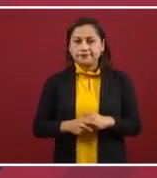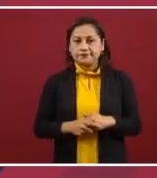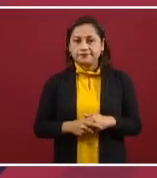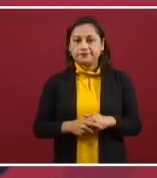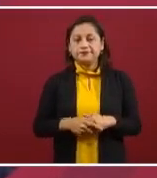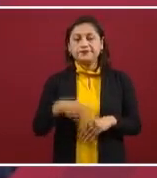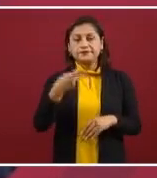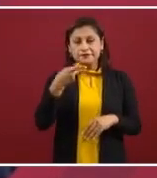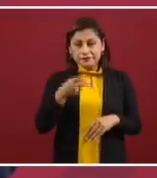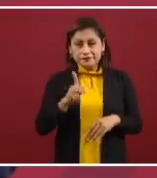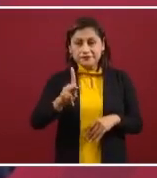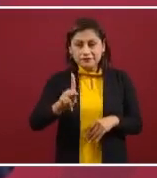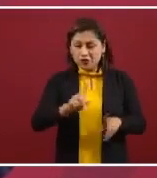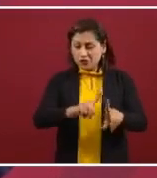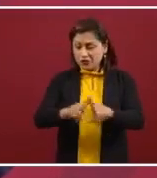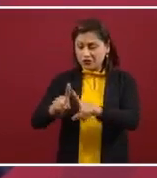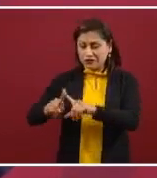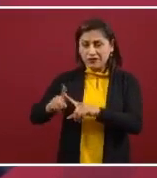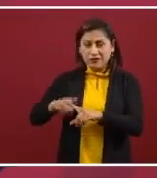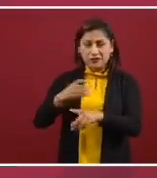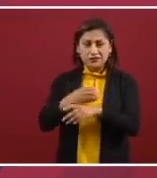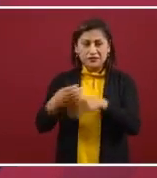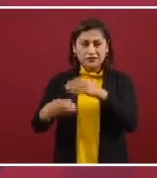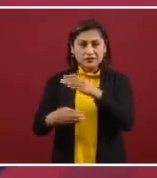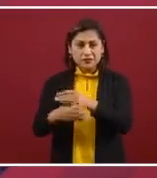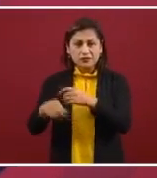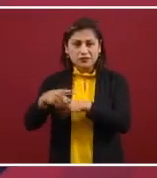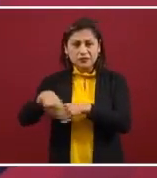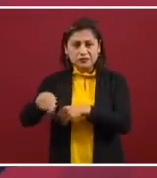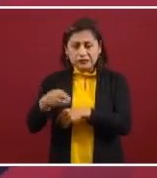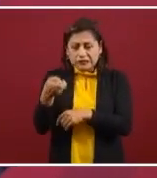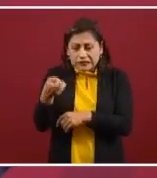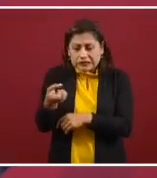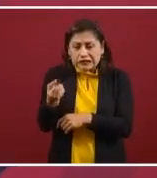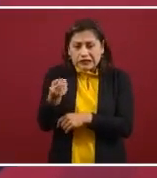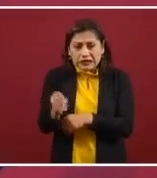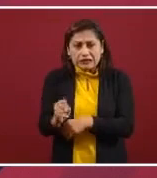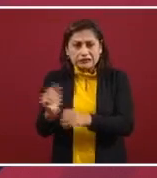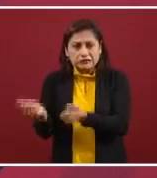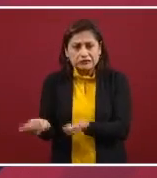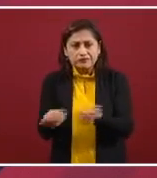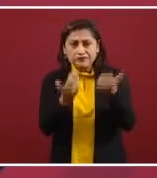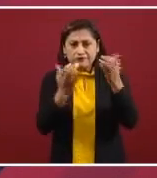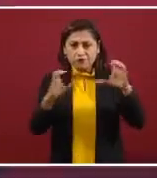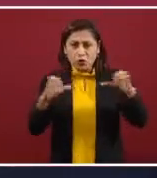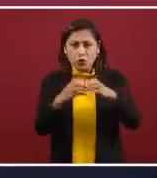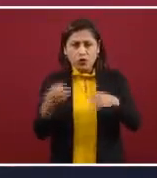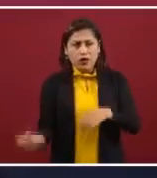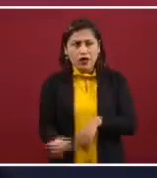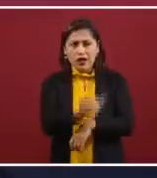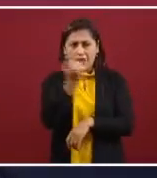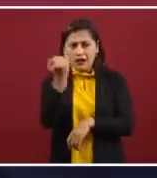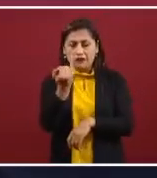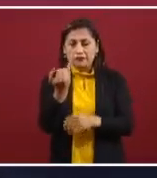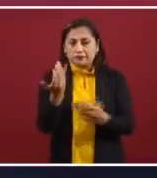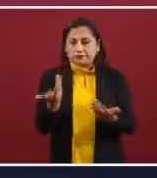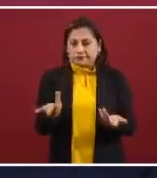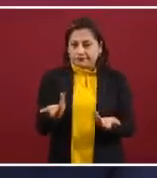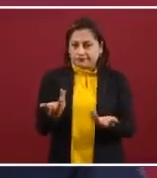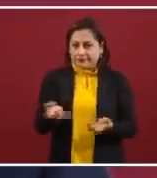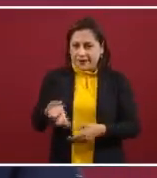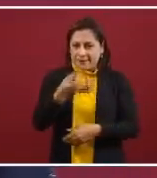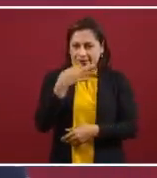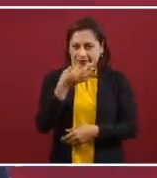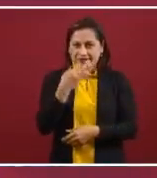llegan hasta las comunidades más apartadas. ¿Cómo no van a llegar las medicinas? Entonces,